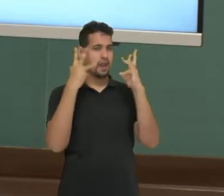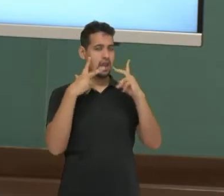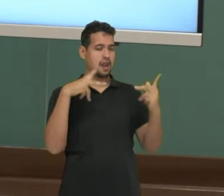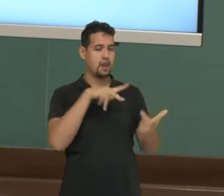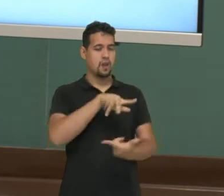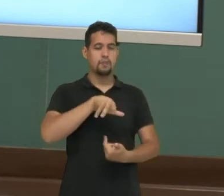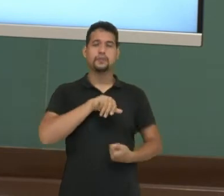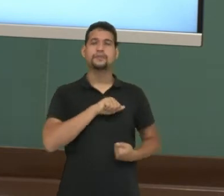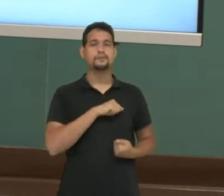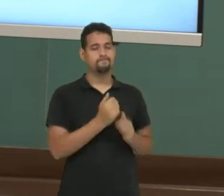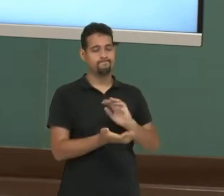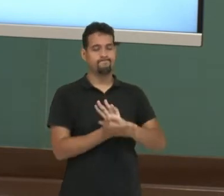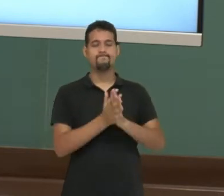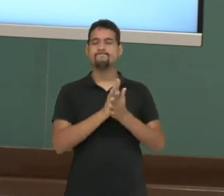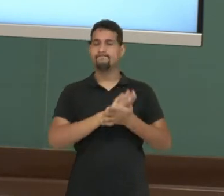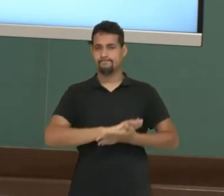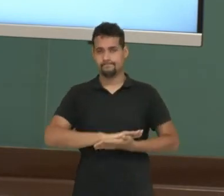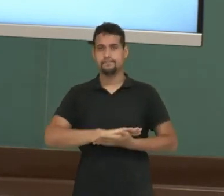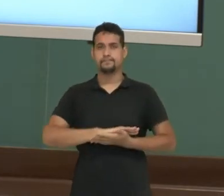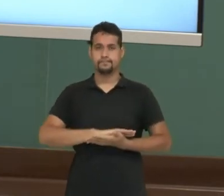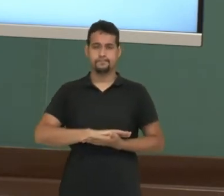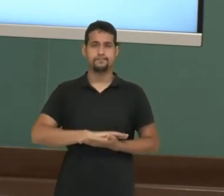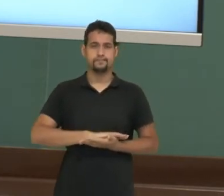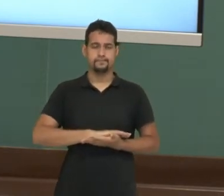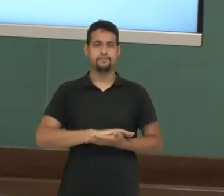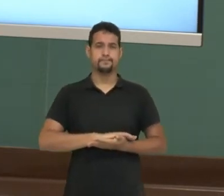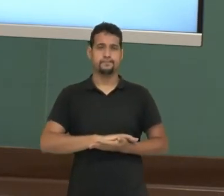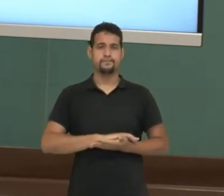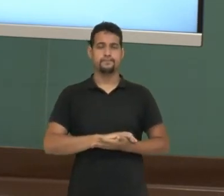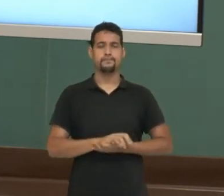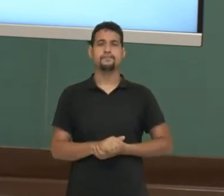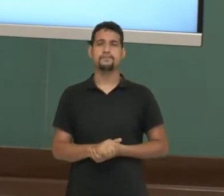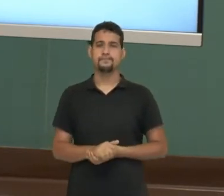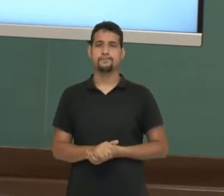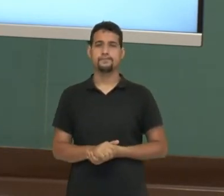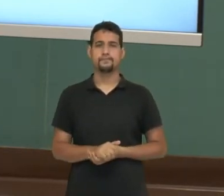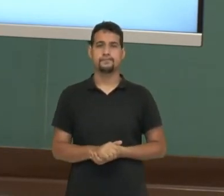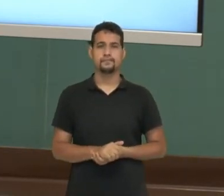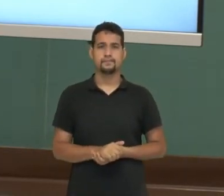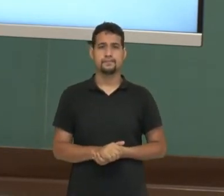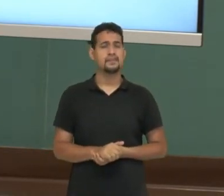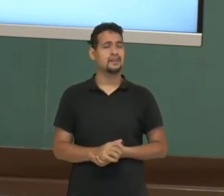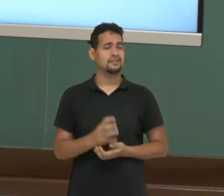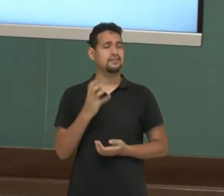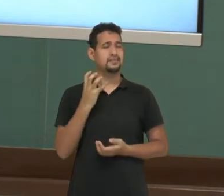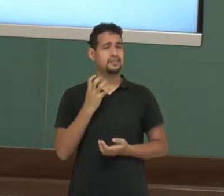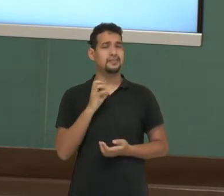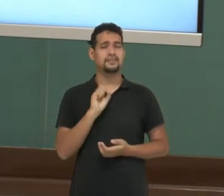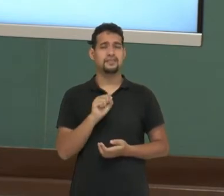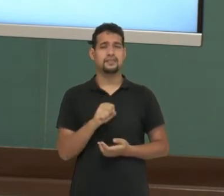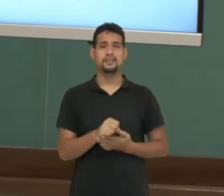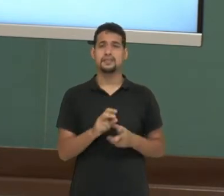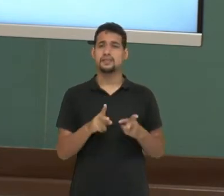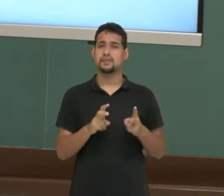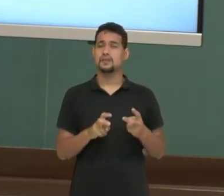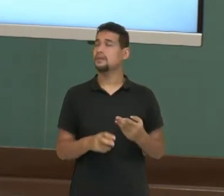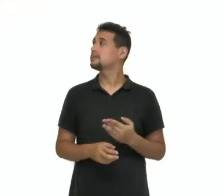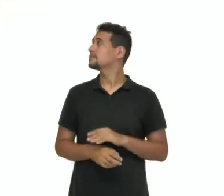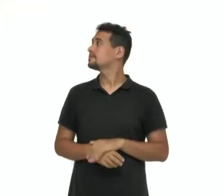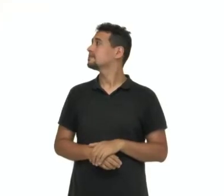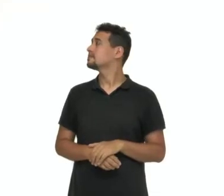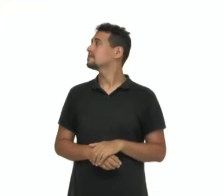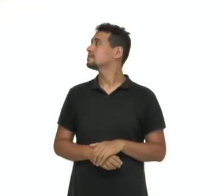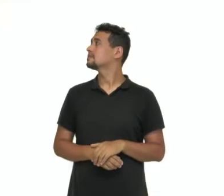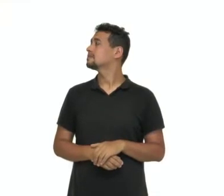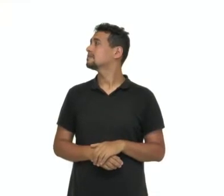A extinção de menos un cuarto das espécies do mundo, gente. Muito sério, né? Olhem lá. La